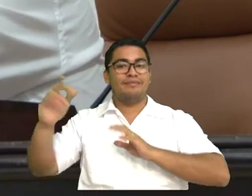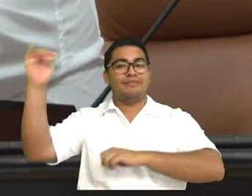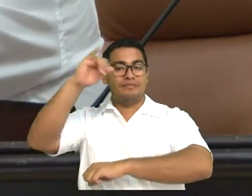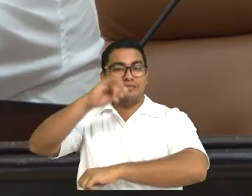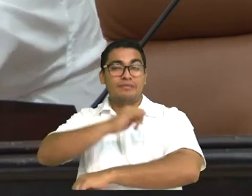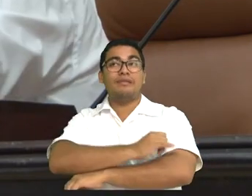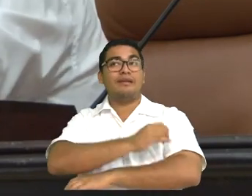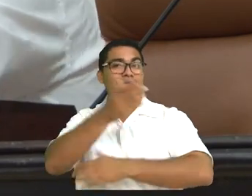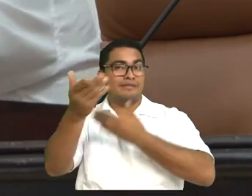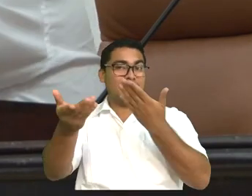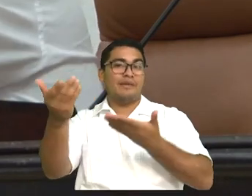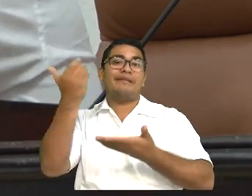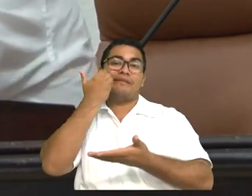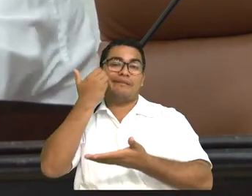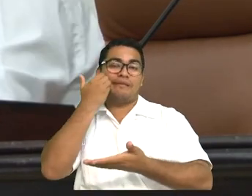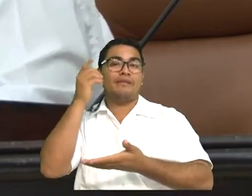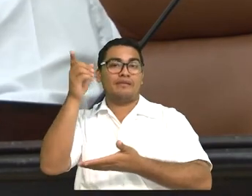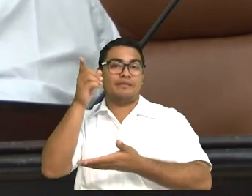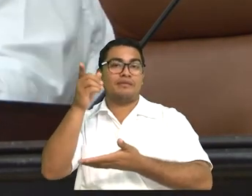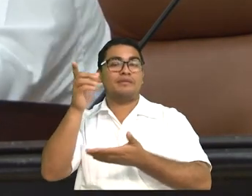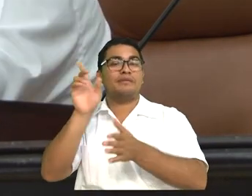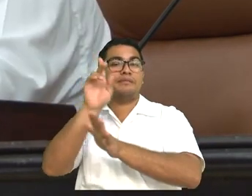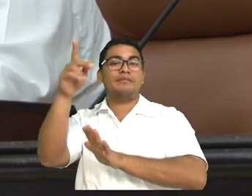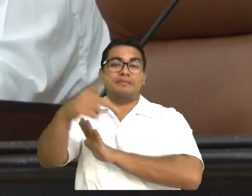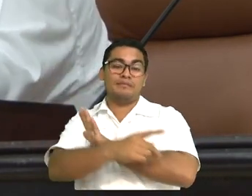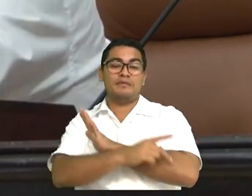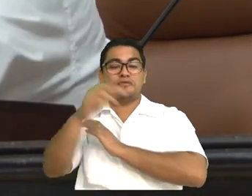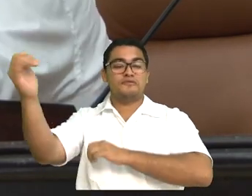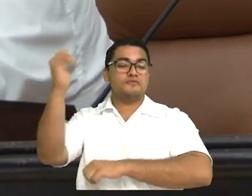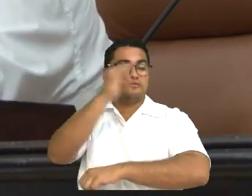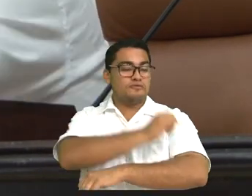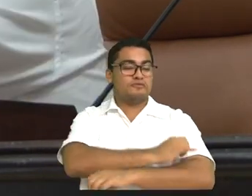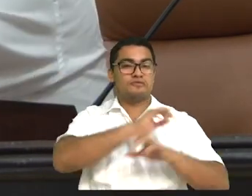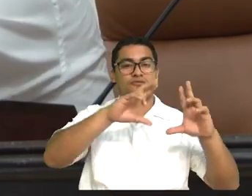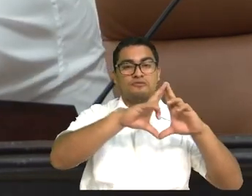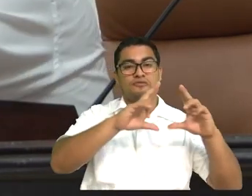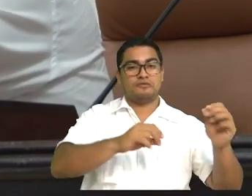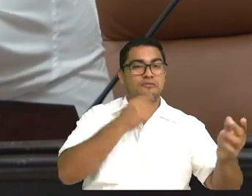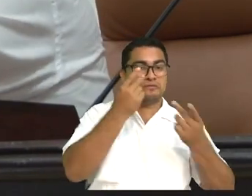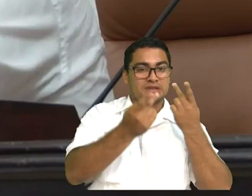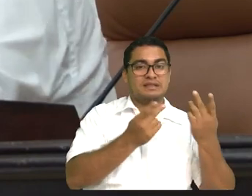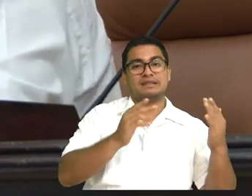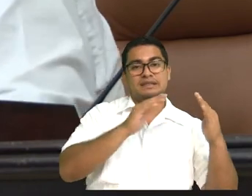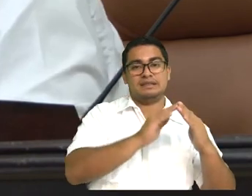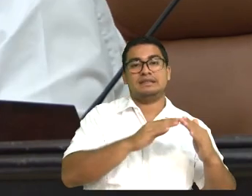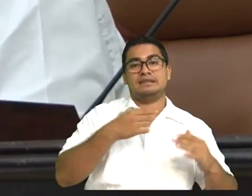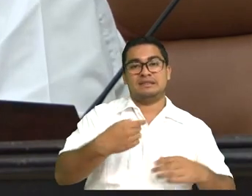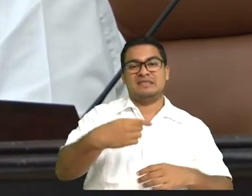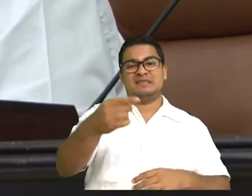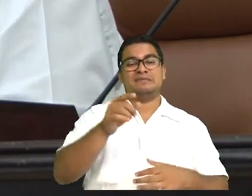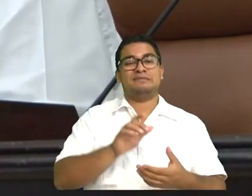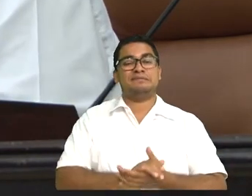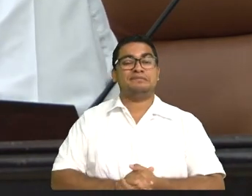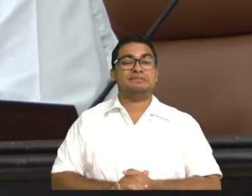donde hay, de países donde hay transmisión activa, y se les visita